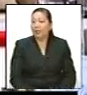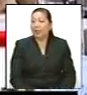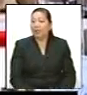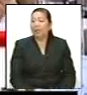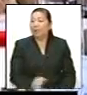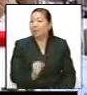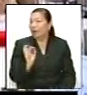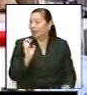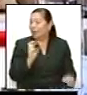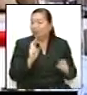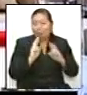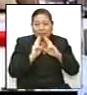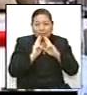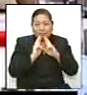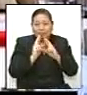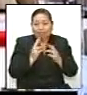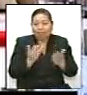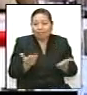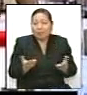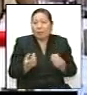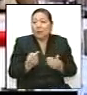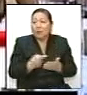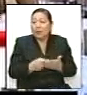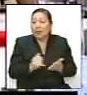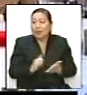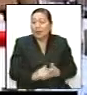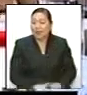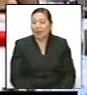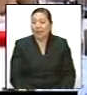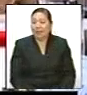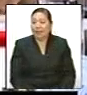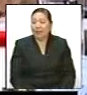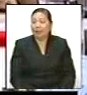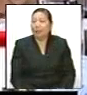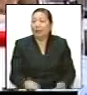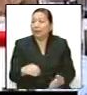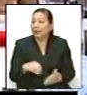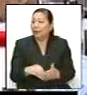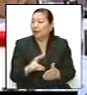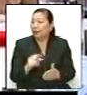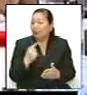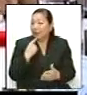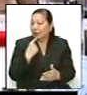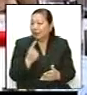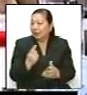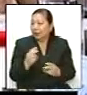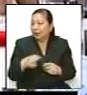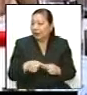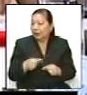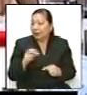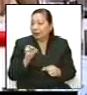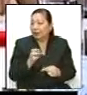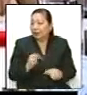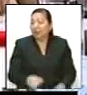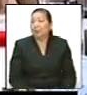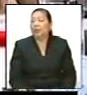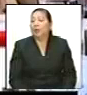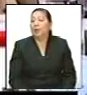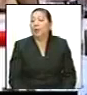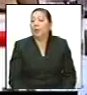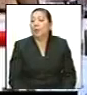sin duda, los resultados, porque voy a poner no solamente el ejemplo del gasoducto, sino el